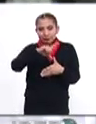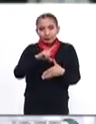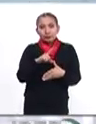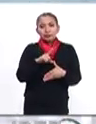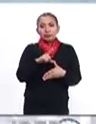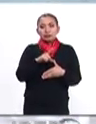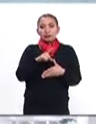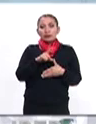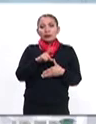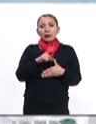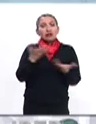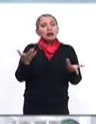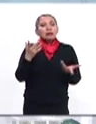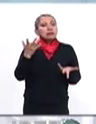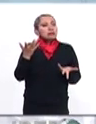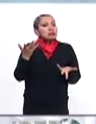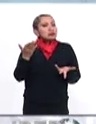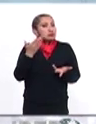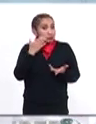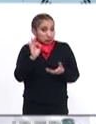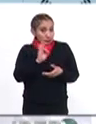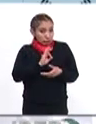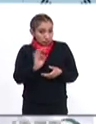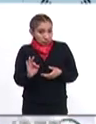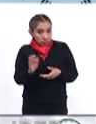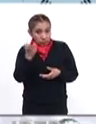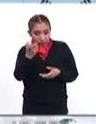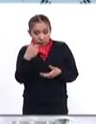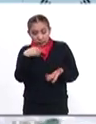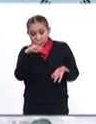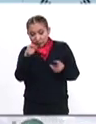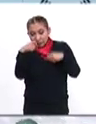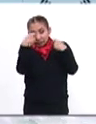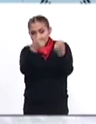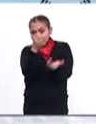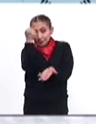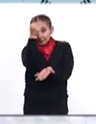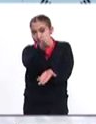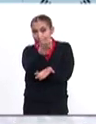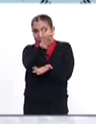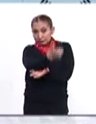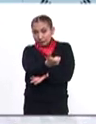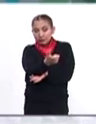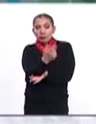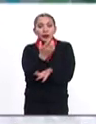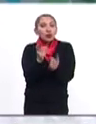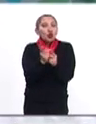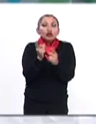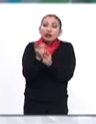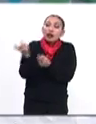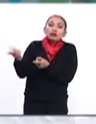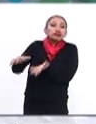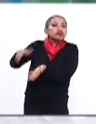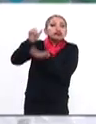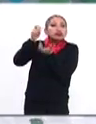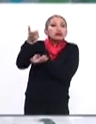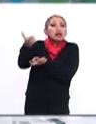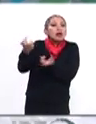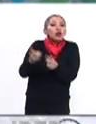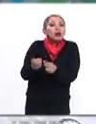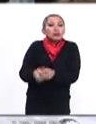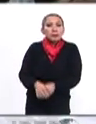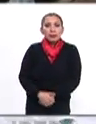Latina? ¿Qué tan probable es que se asigne estos presupuestos y de dónde vendría el